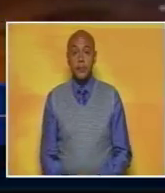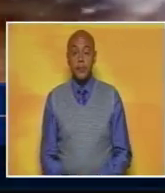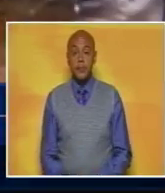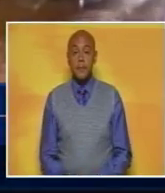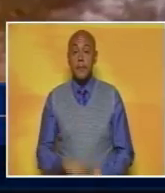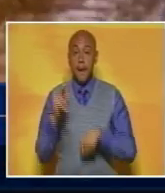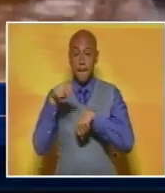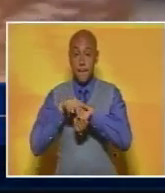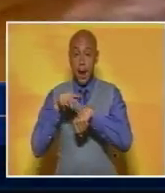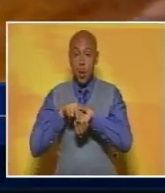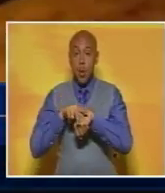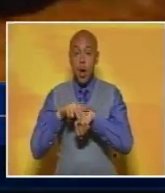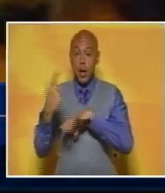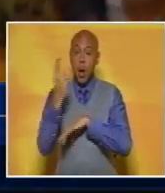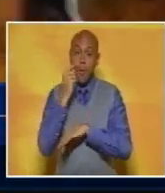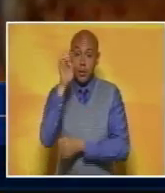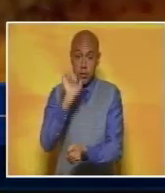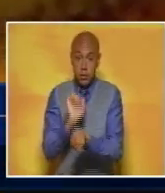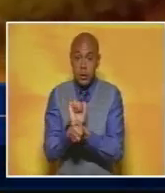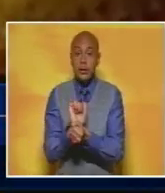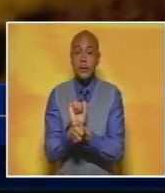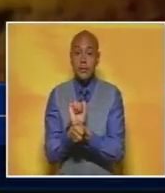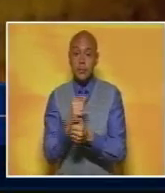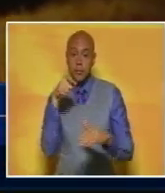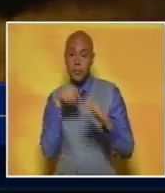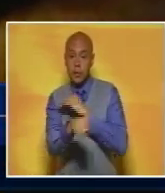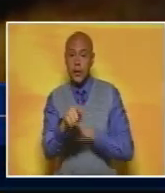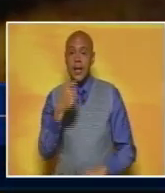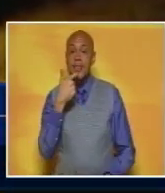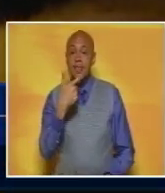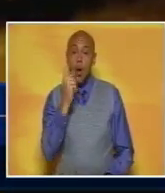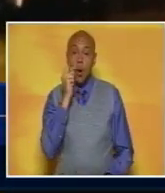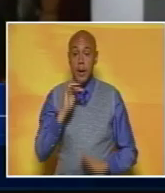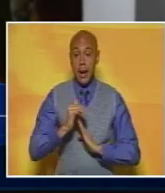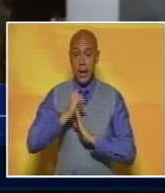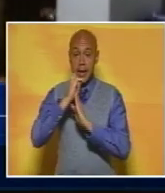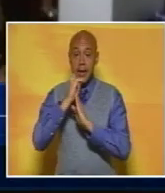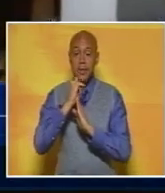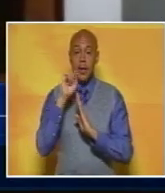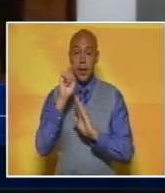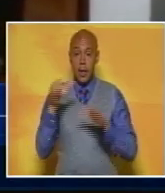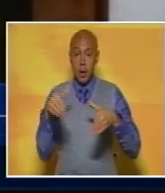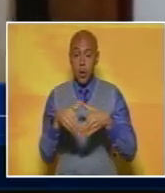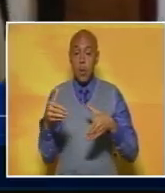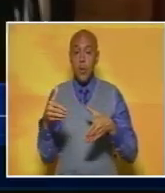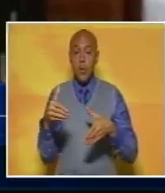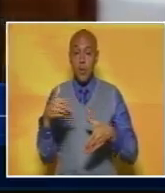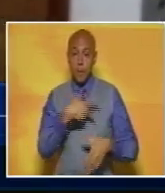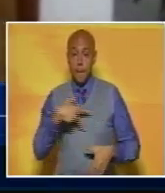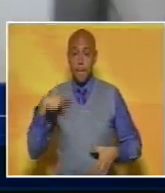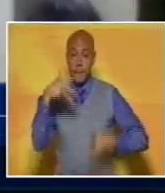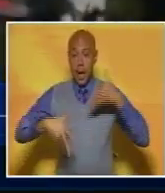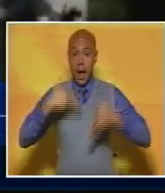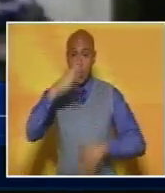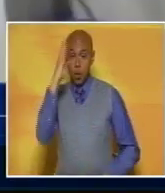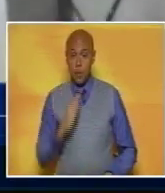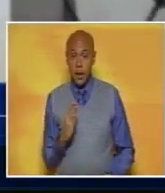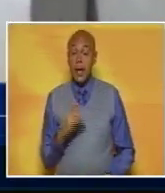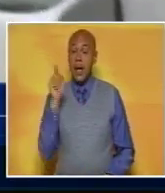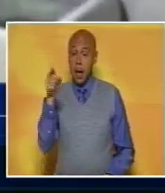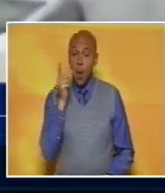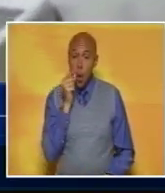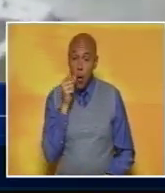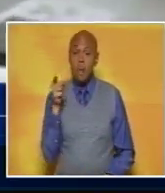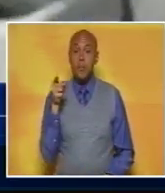En Paraguay fue arrestado durante un allanamiento el presunto líder del grupo catarinense, una de las organizaciones